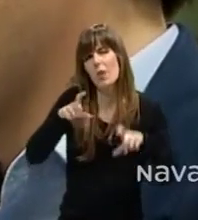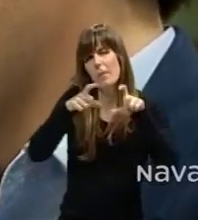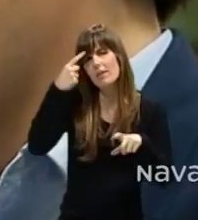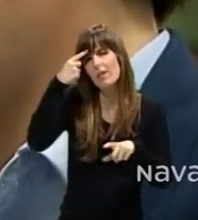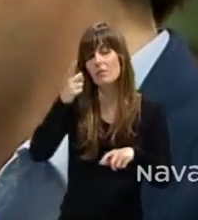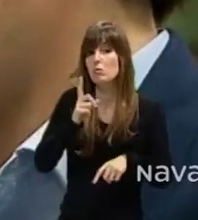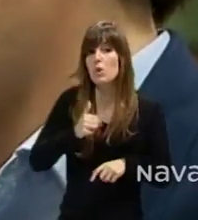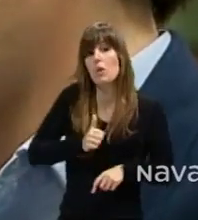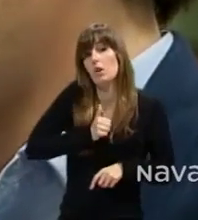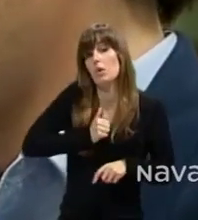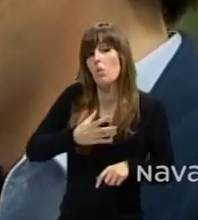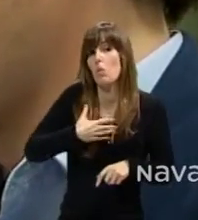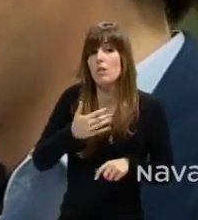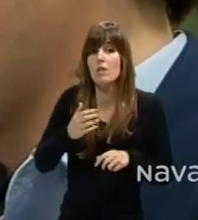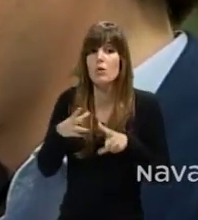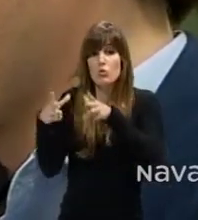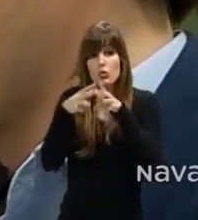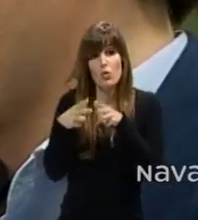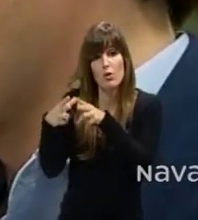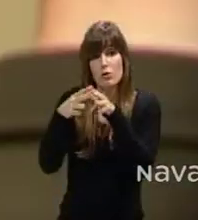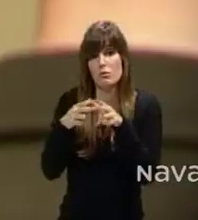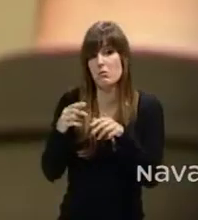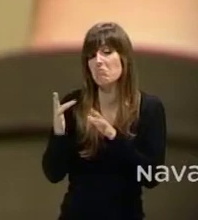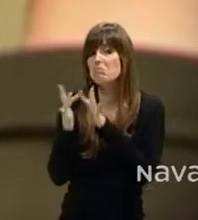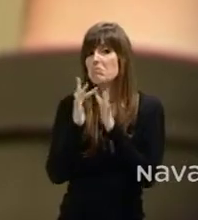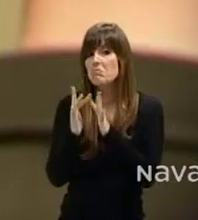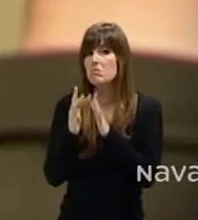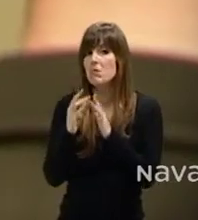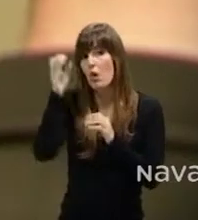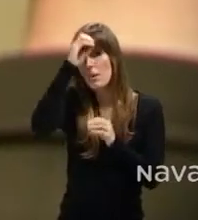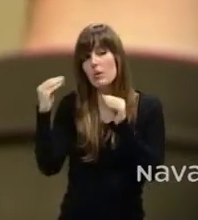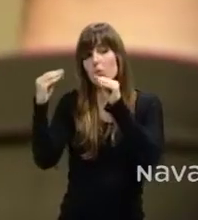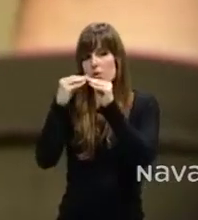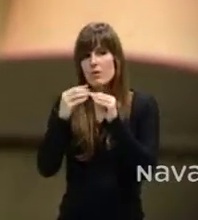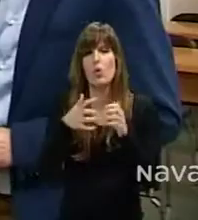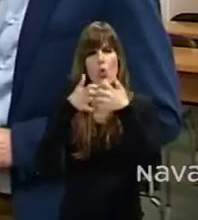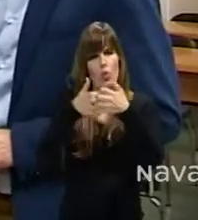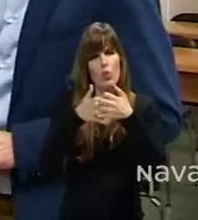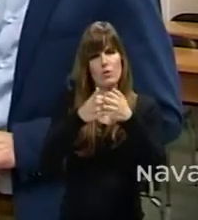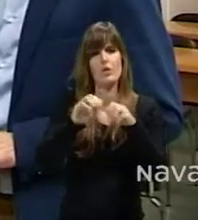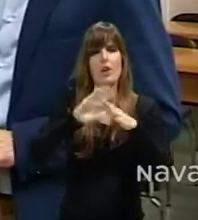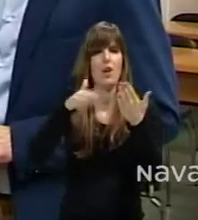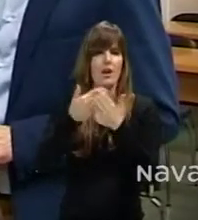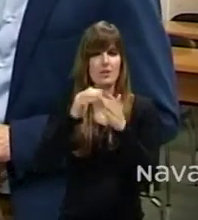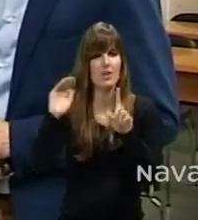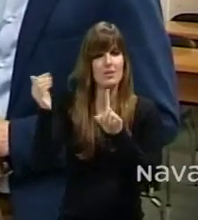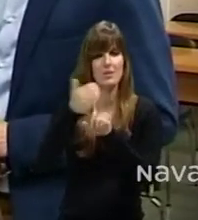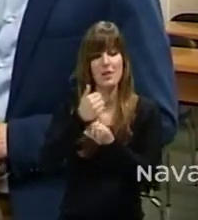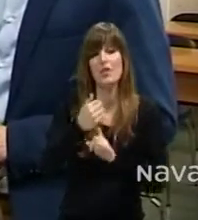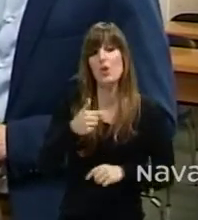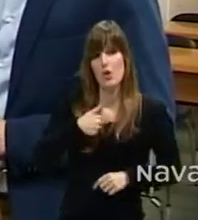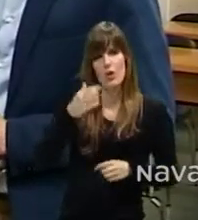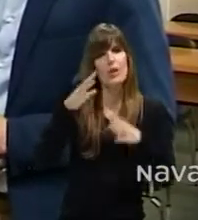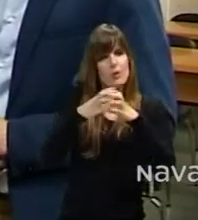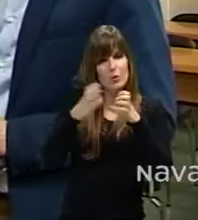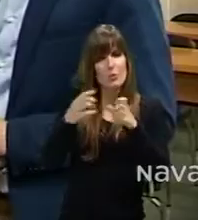tienes unos socios o estás solo, como es el caso, en otros sitios, pues tienes que luchar por esa idea. Y en este caso yo creo que es la suma de la ilusión que tengo